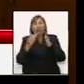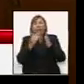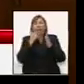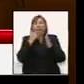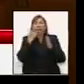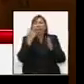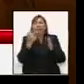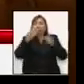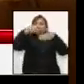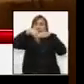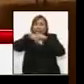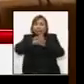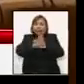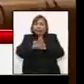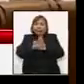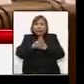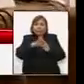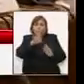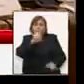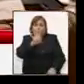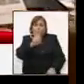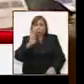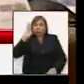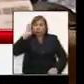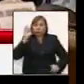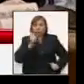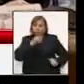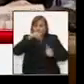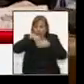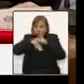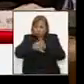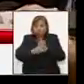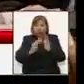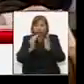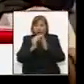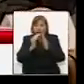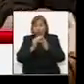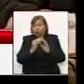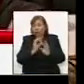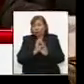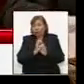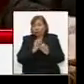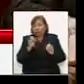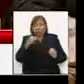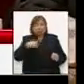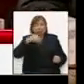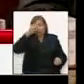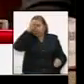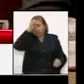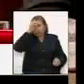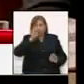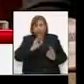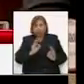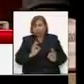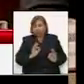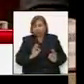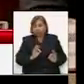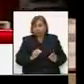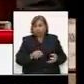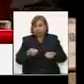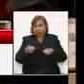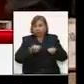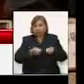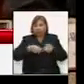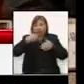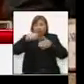ellos ya ingresan, el fiscal y los cuatro efectivos de la DIVIA ingresan al local. De ahí ya desconozco las diligencias